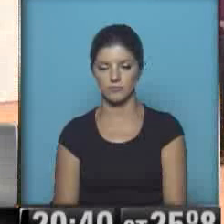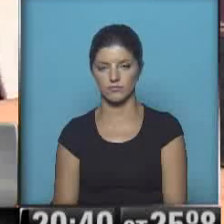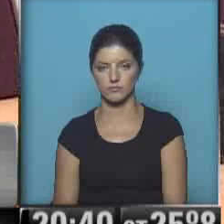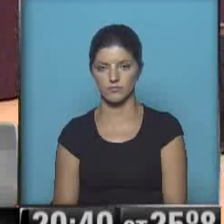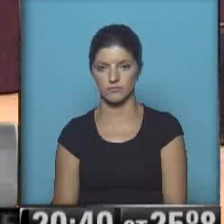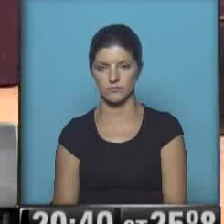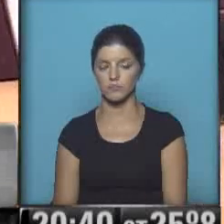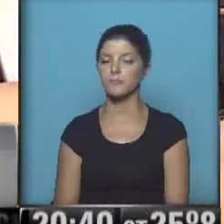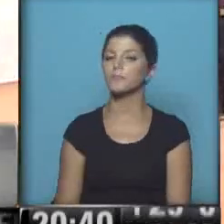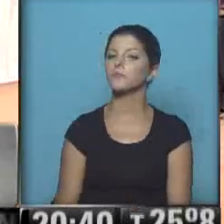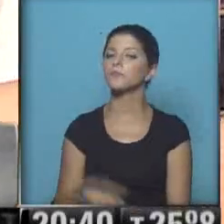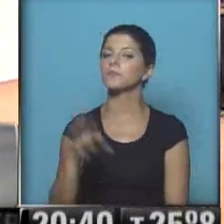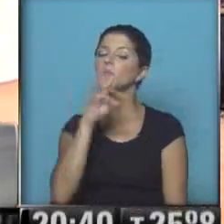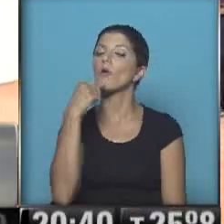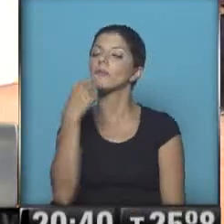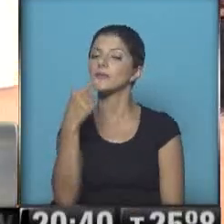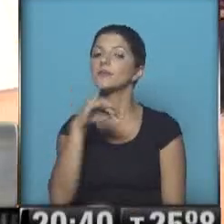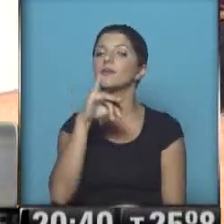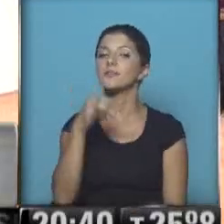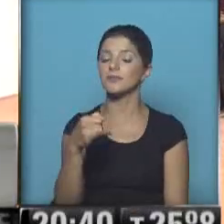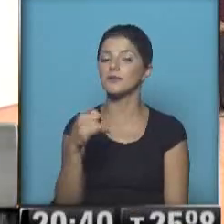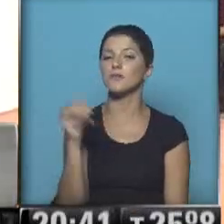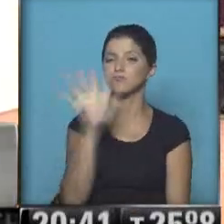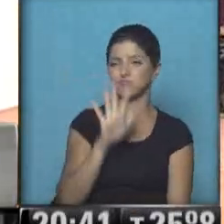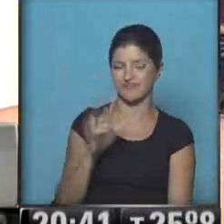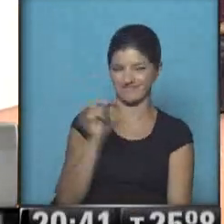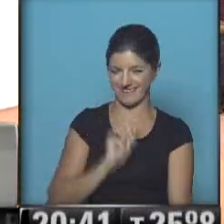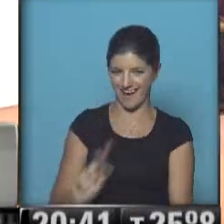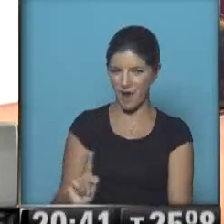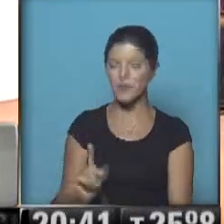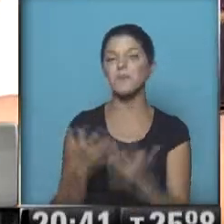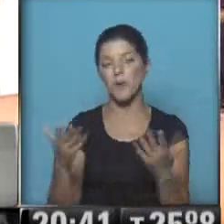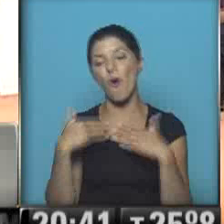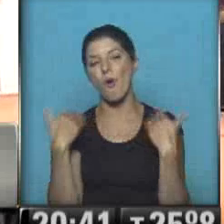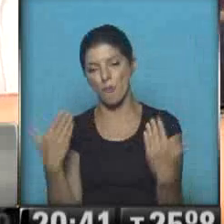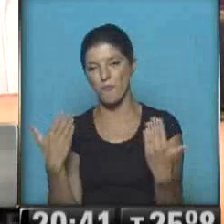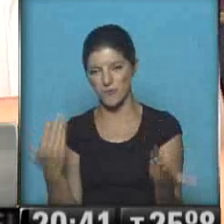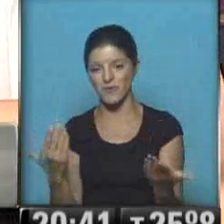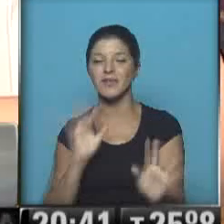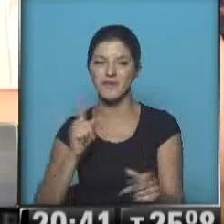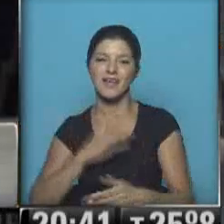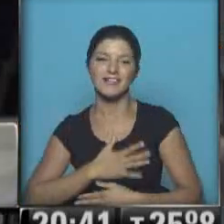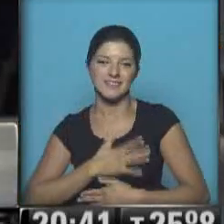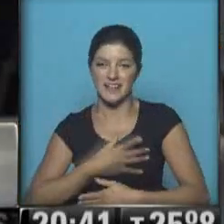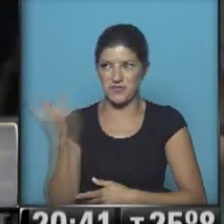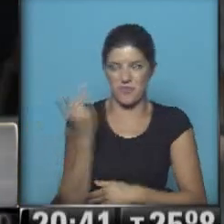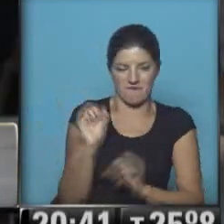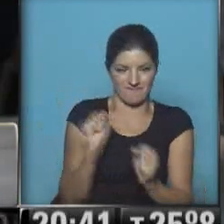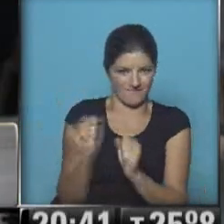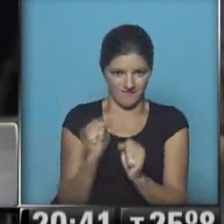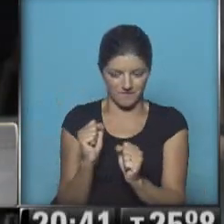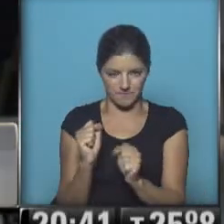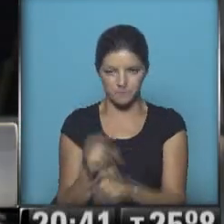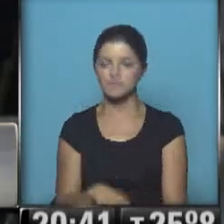Miedo, un poco de rareza de alguna manera y obviamente muy estábamos nerviosos. ¿Cuándo